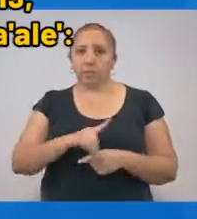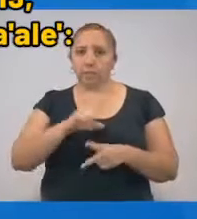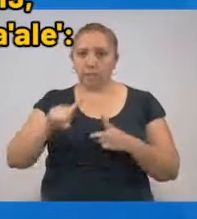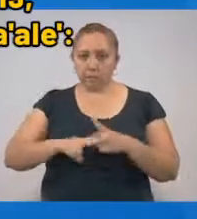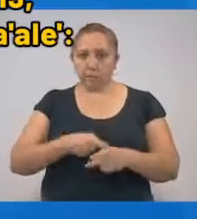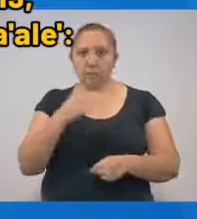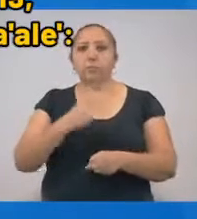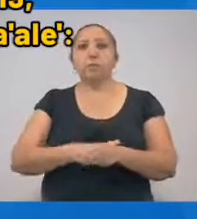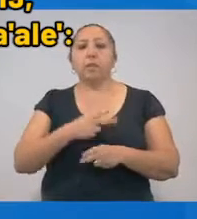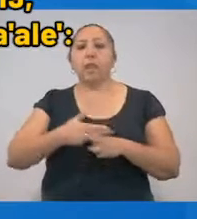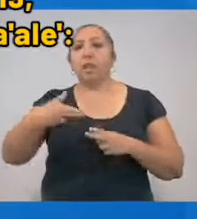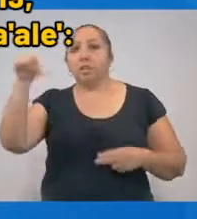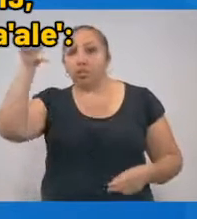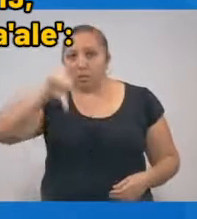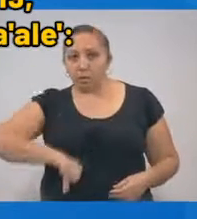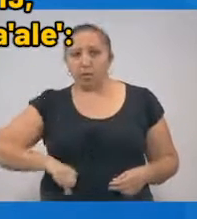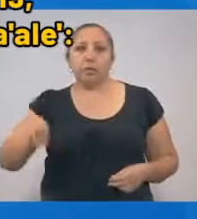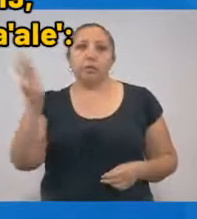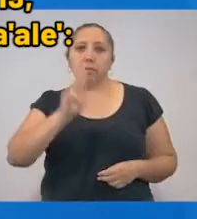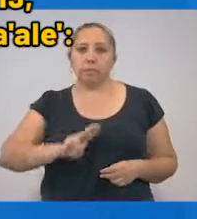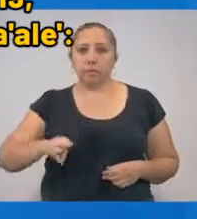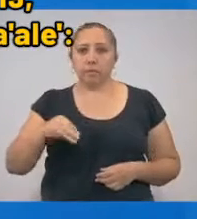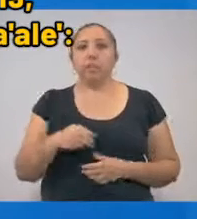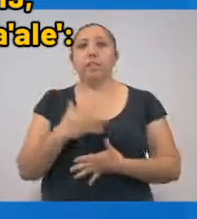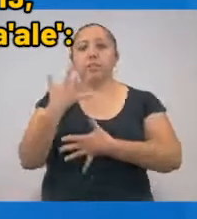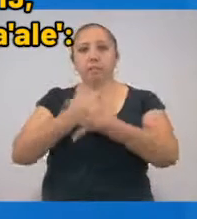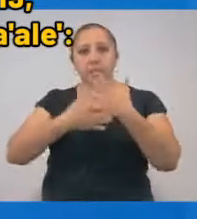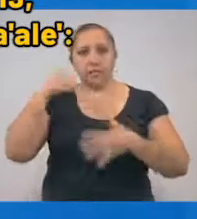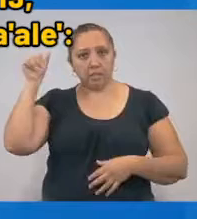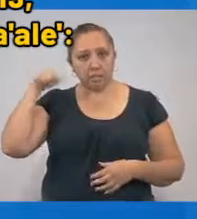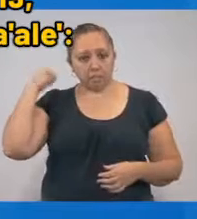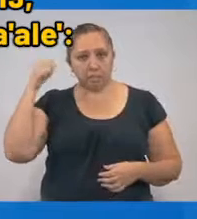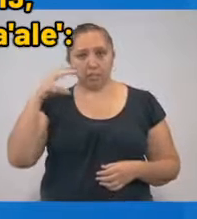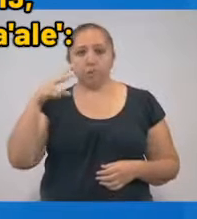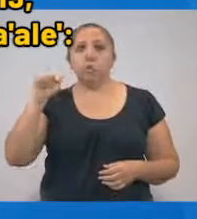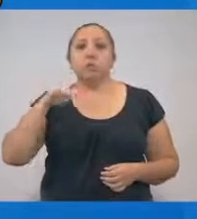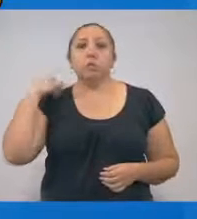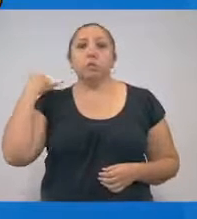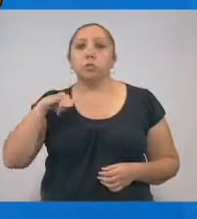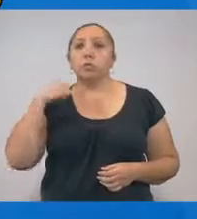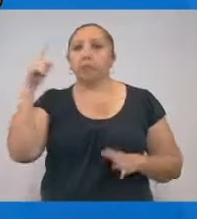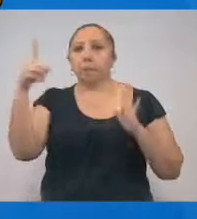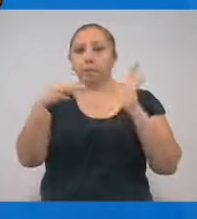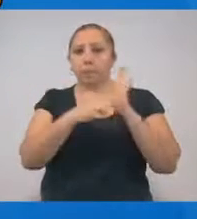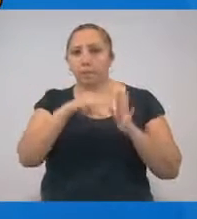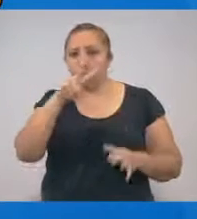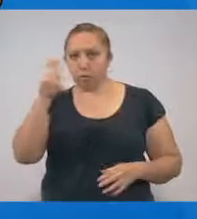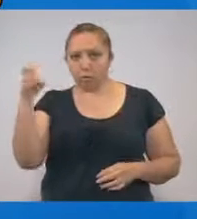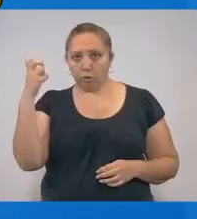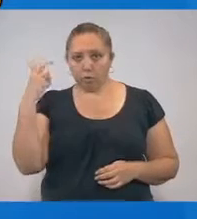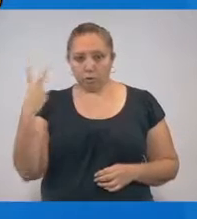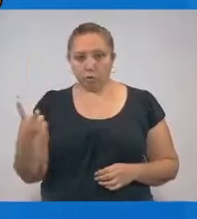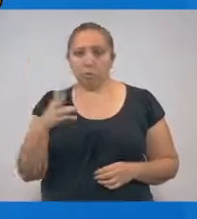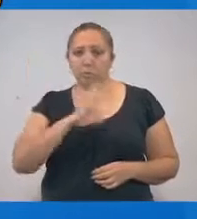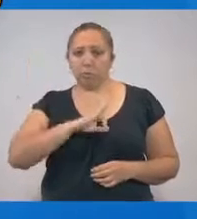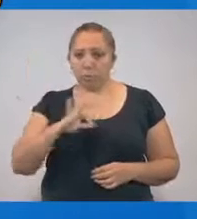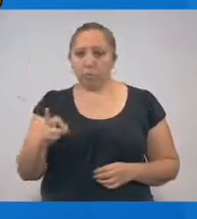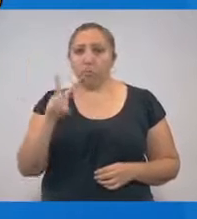inició la contingencia y hasta el día de hoy, miércoles 15 de abril, se han detectado en Yucatán 1.203 casos